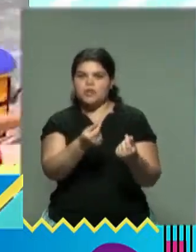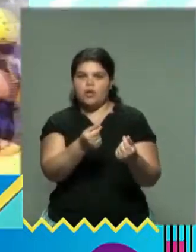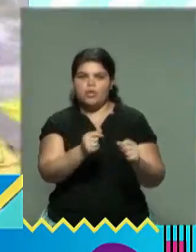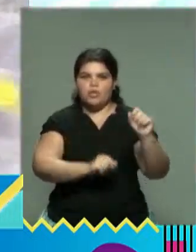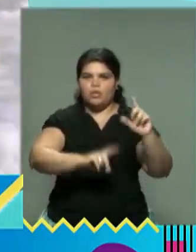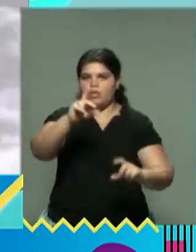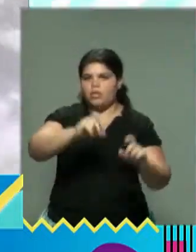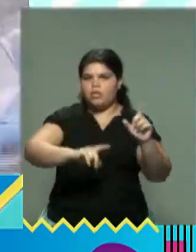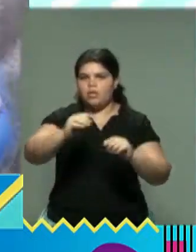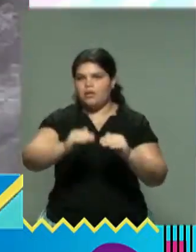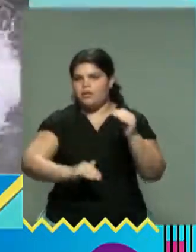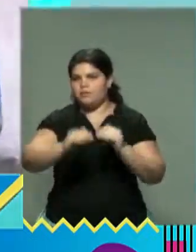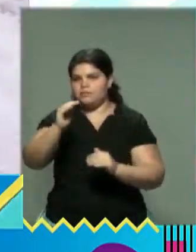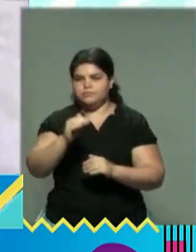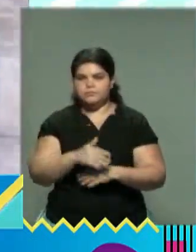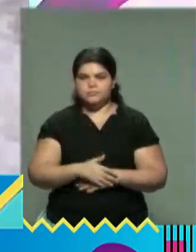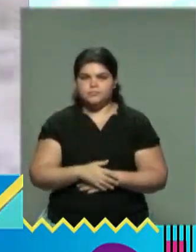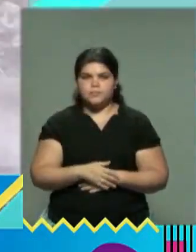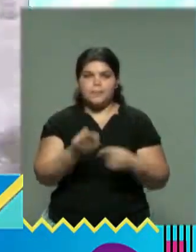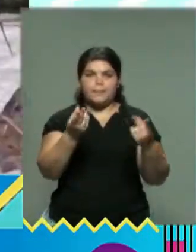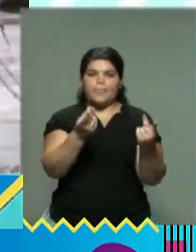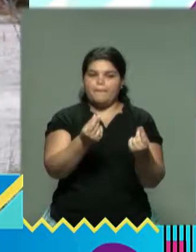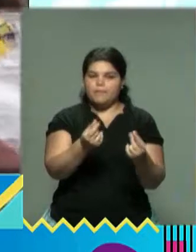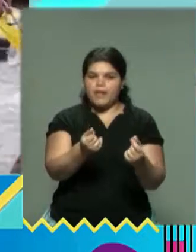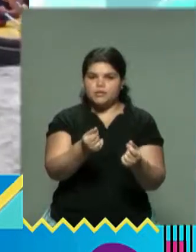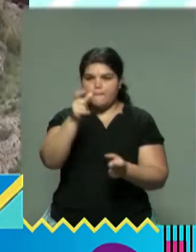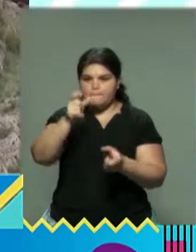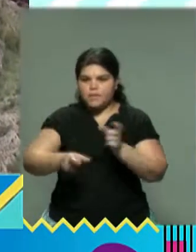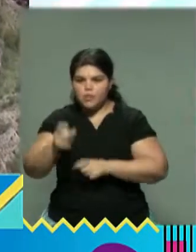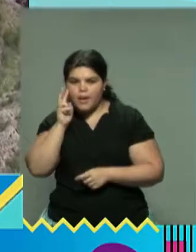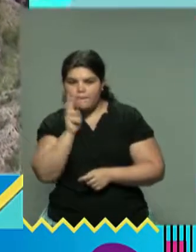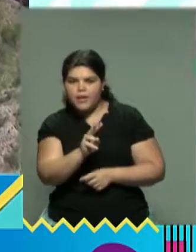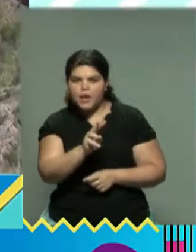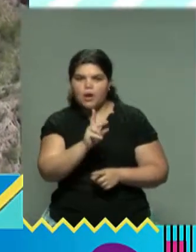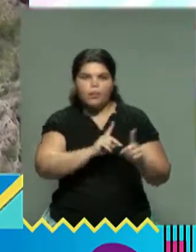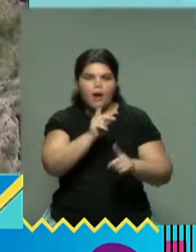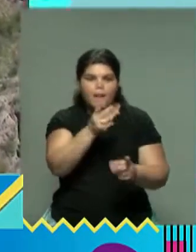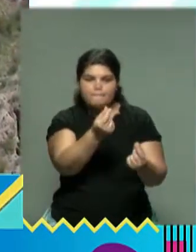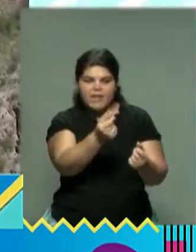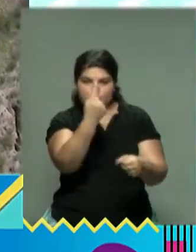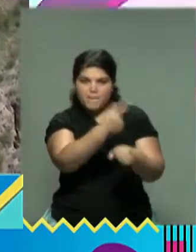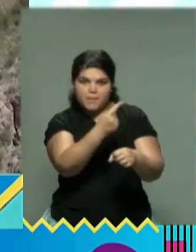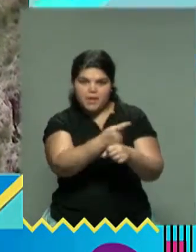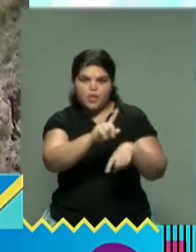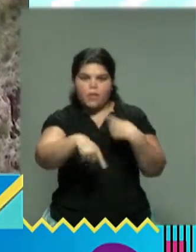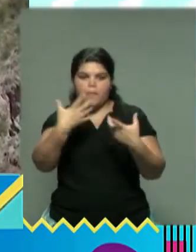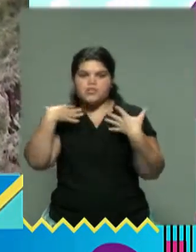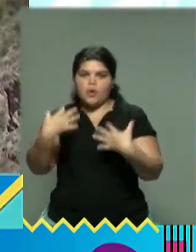cual el precio, lo primero que se fija es el precio en vez de la seguridad y todo